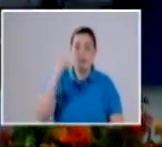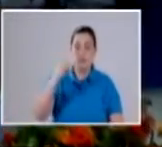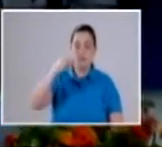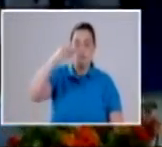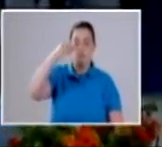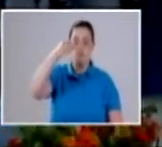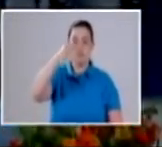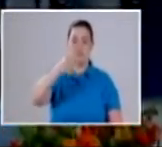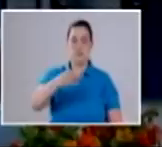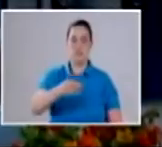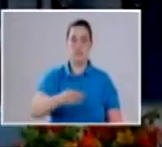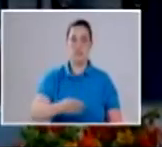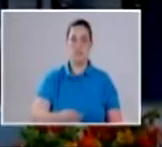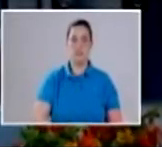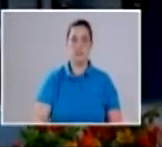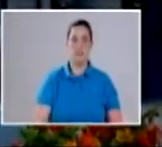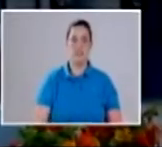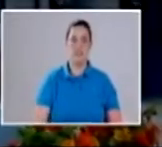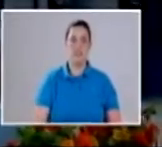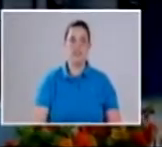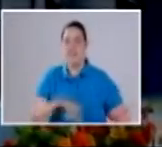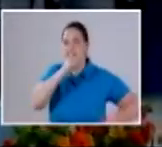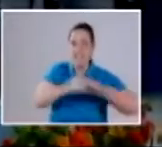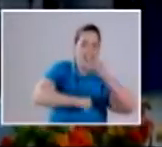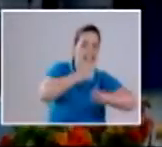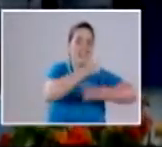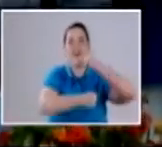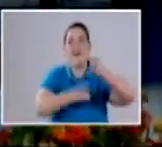se desfigura la calle y salen con... ¡ah!